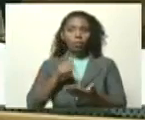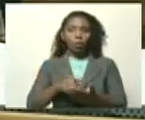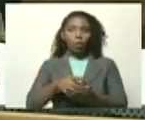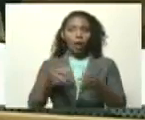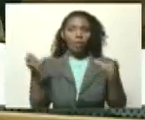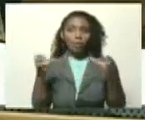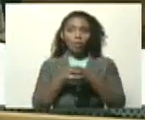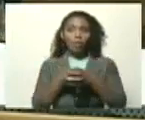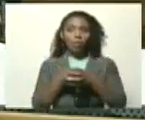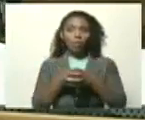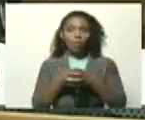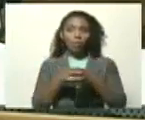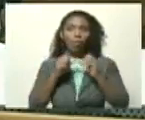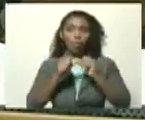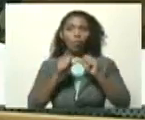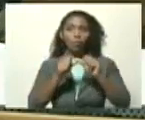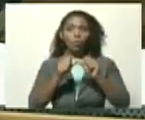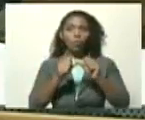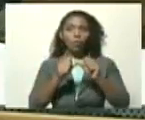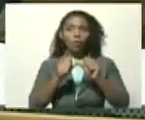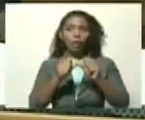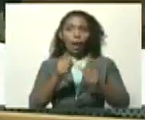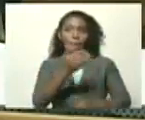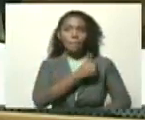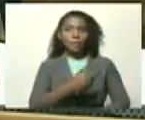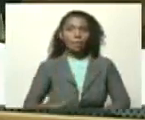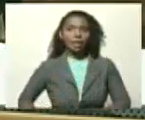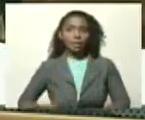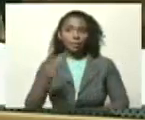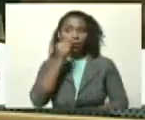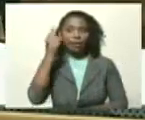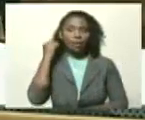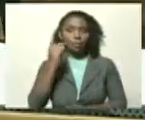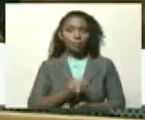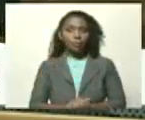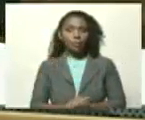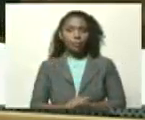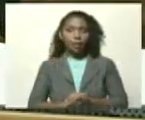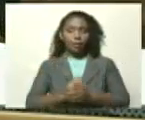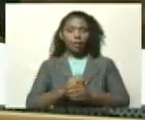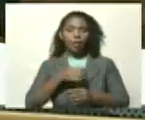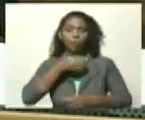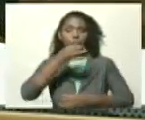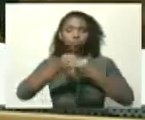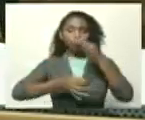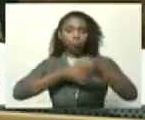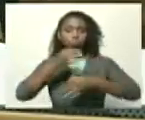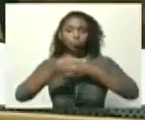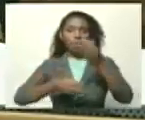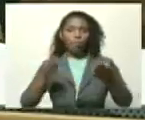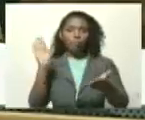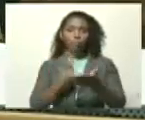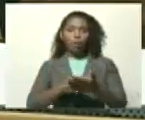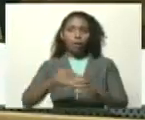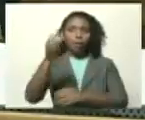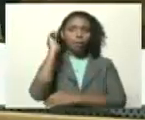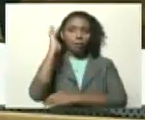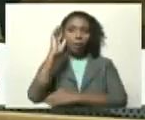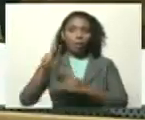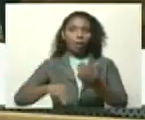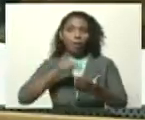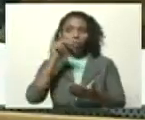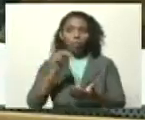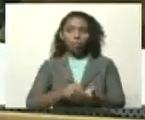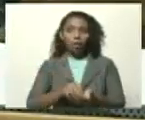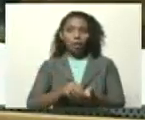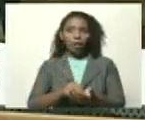sesión. Seguidamente, el presidente o presidenta declarará instalada la Asamblea Nacional y